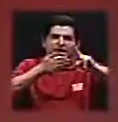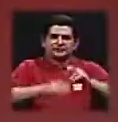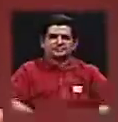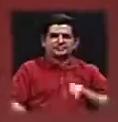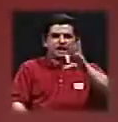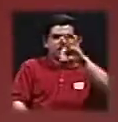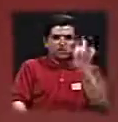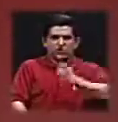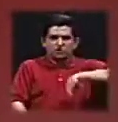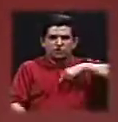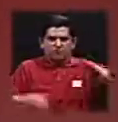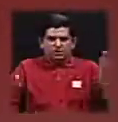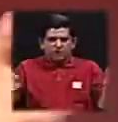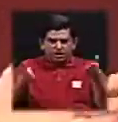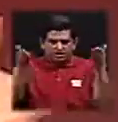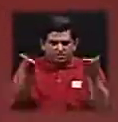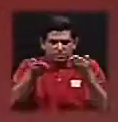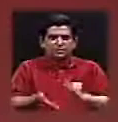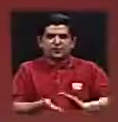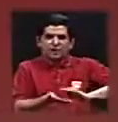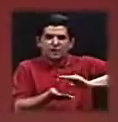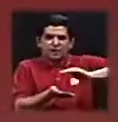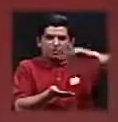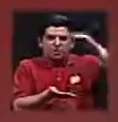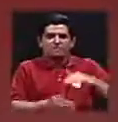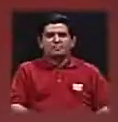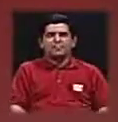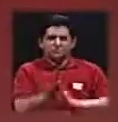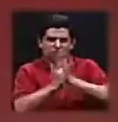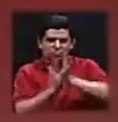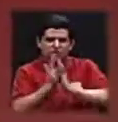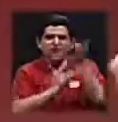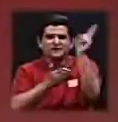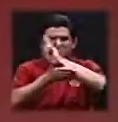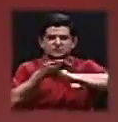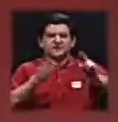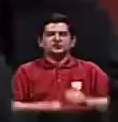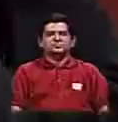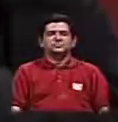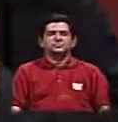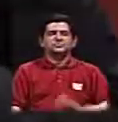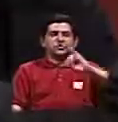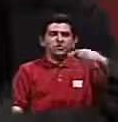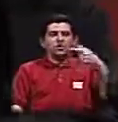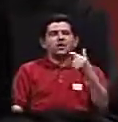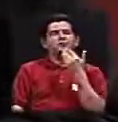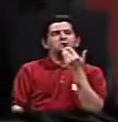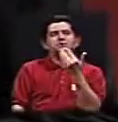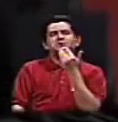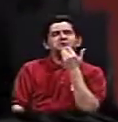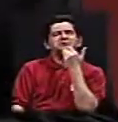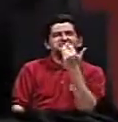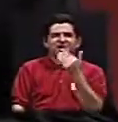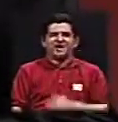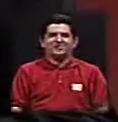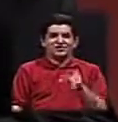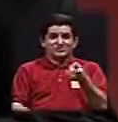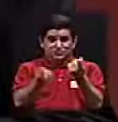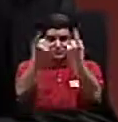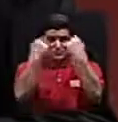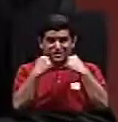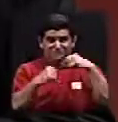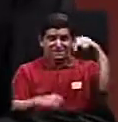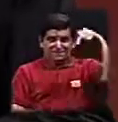alguna manera estamos incrementando también la de ingreso a nuestra universidad. Don Juan, le agradezco muchísimo su